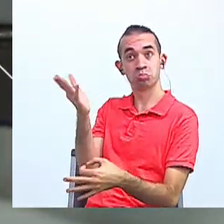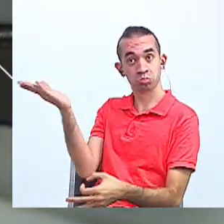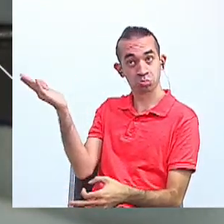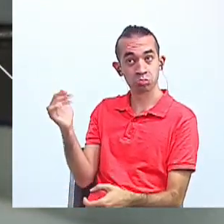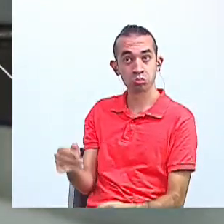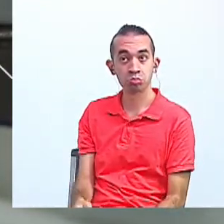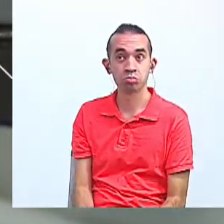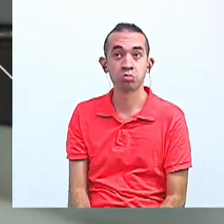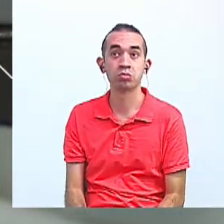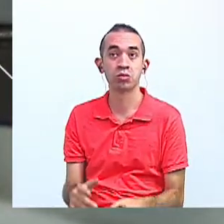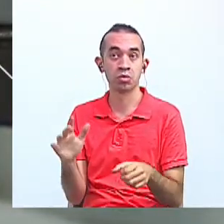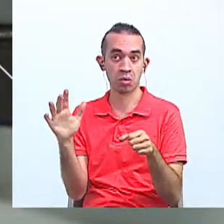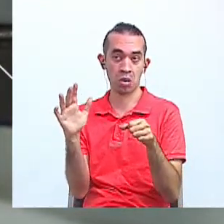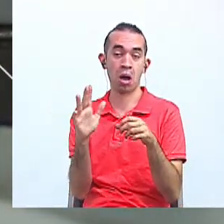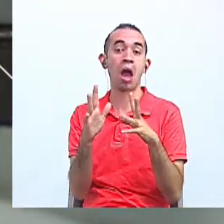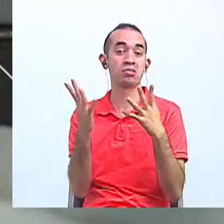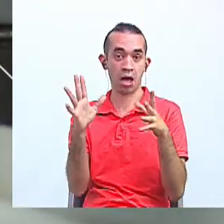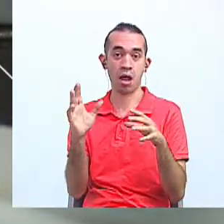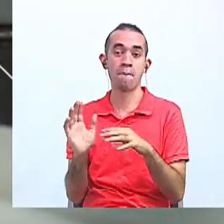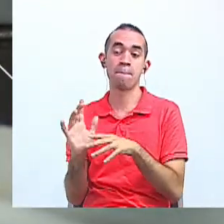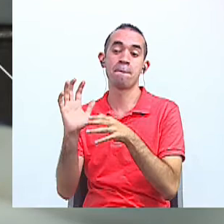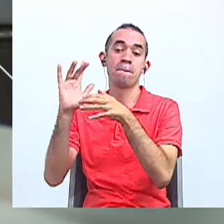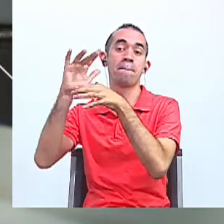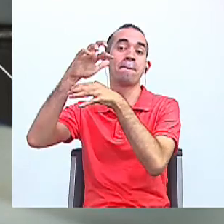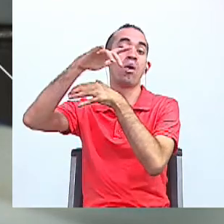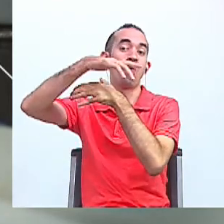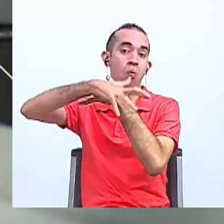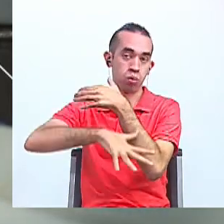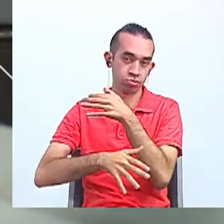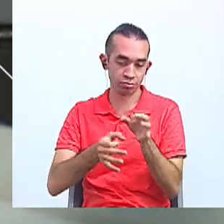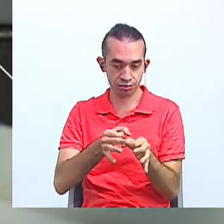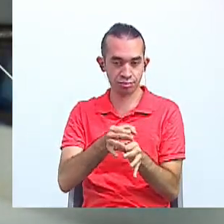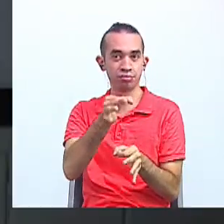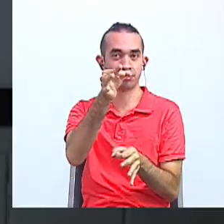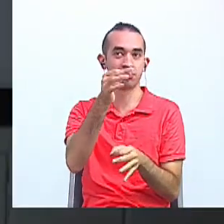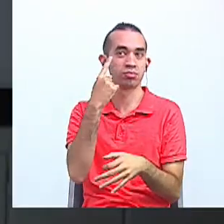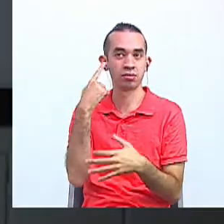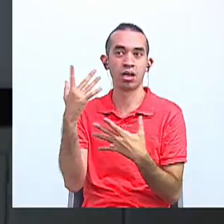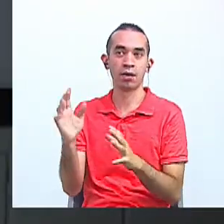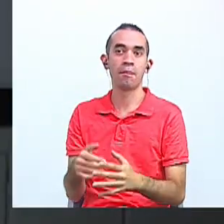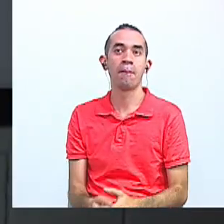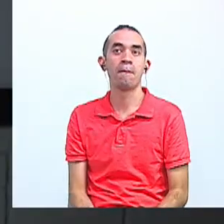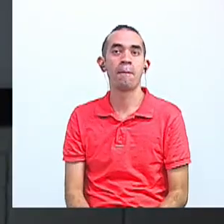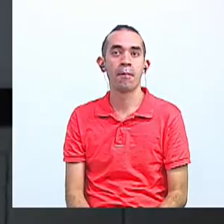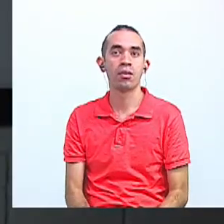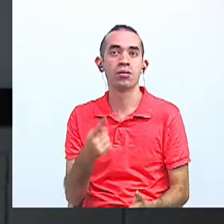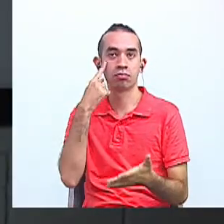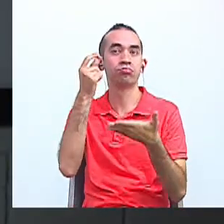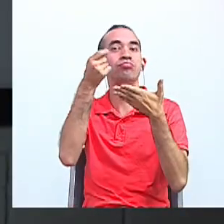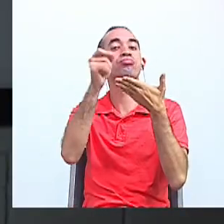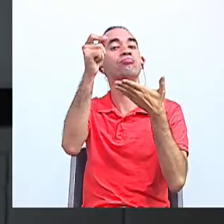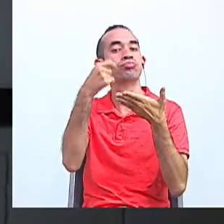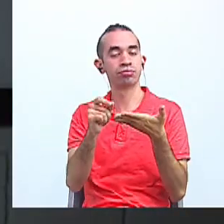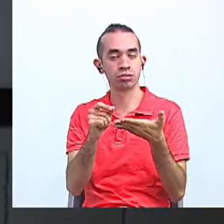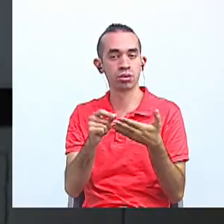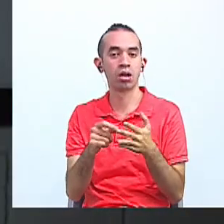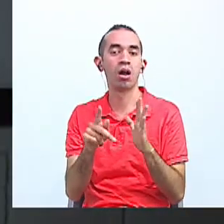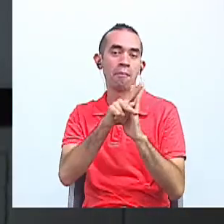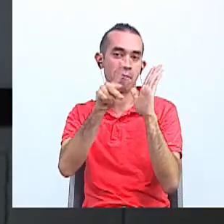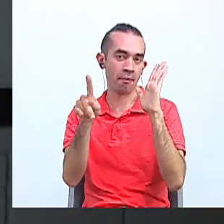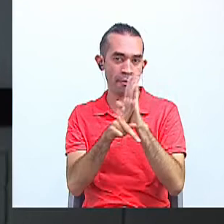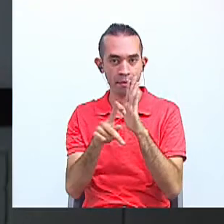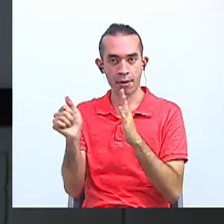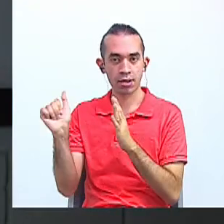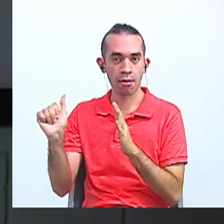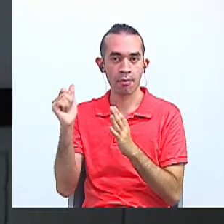el volumen desplazado del cilindro de aluminio. Con esto hemos verificado el principio de Arquímedes